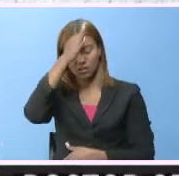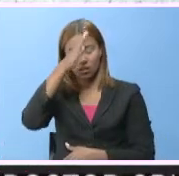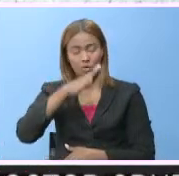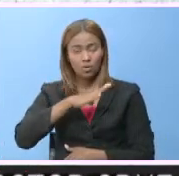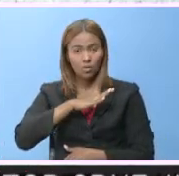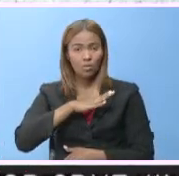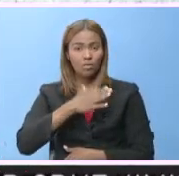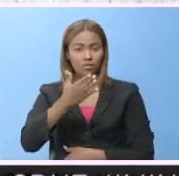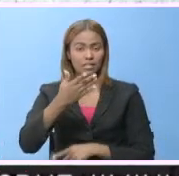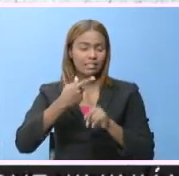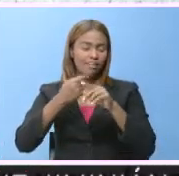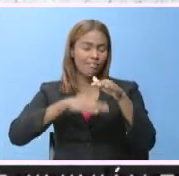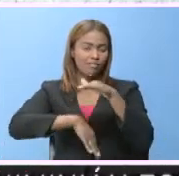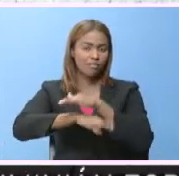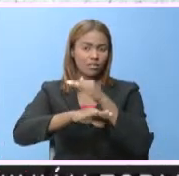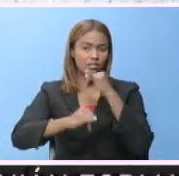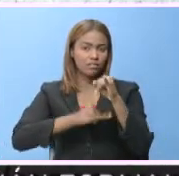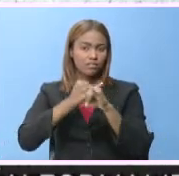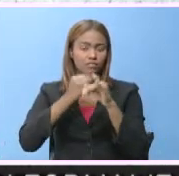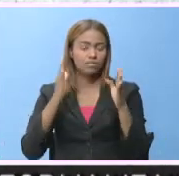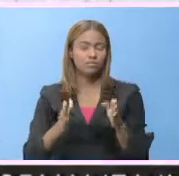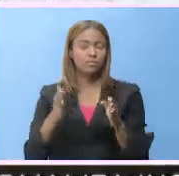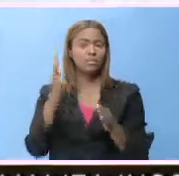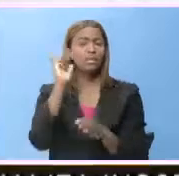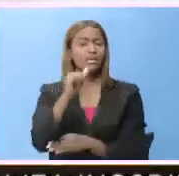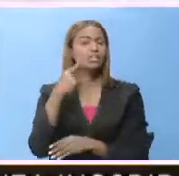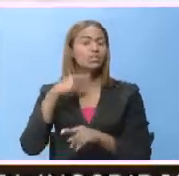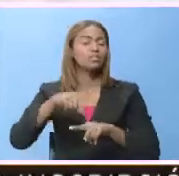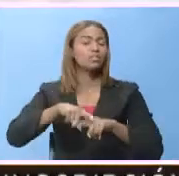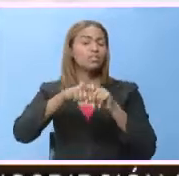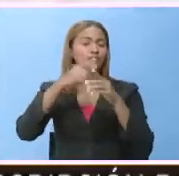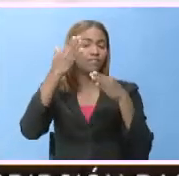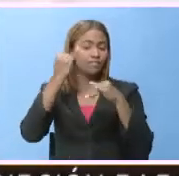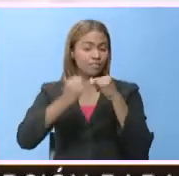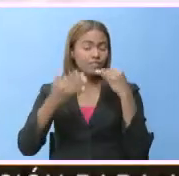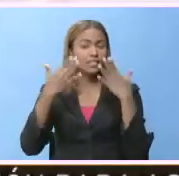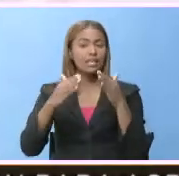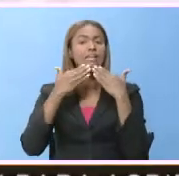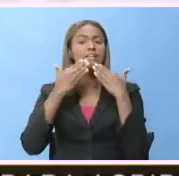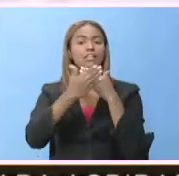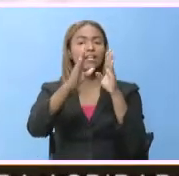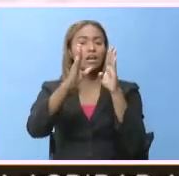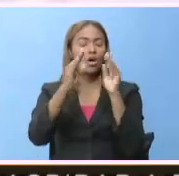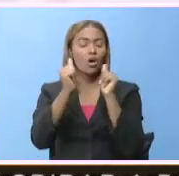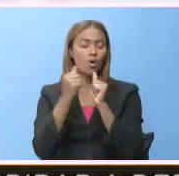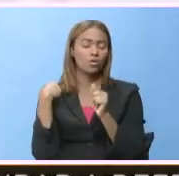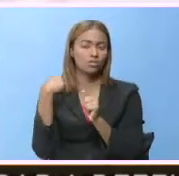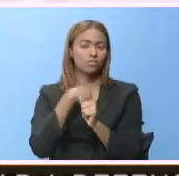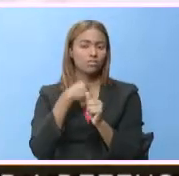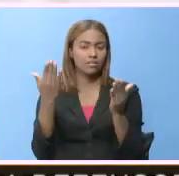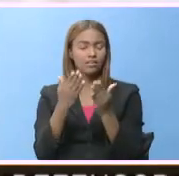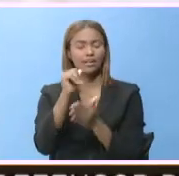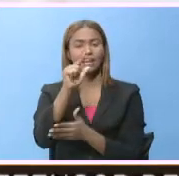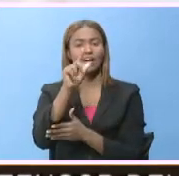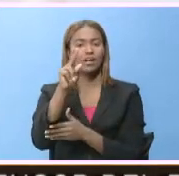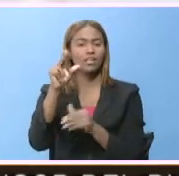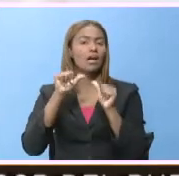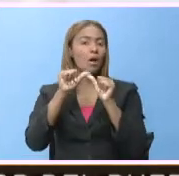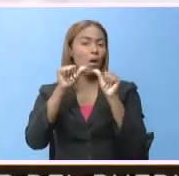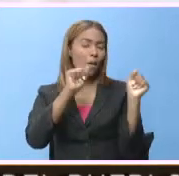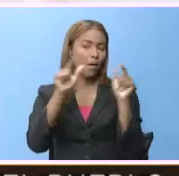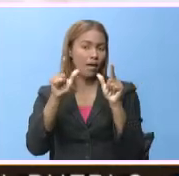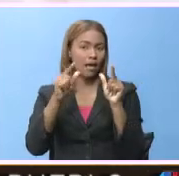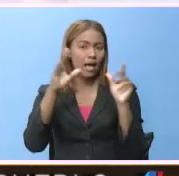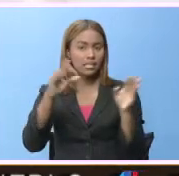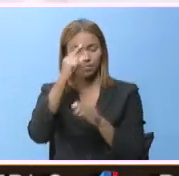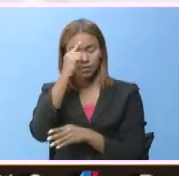un astro del fútbol internacional. De esta forma llegamos al final. Gracias por habernos acompañado y continúe con la programación de Canal 4 RD. Hacemos